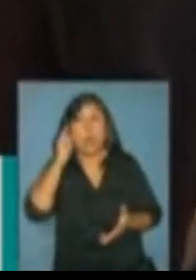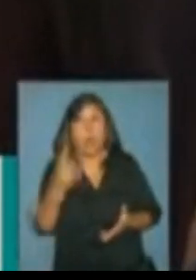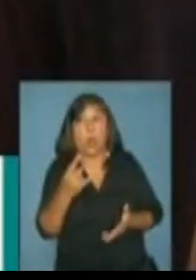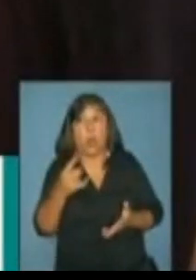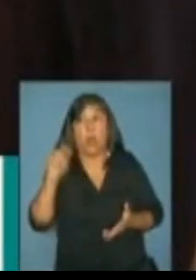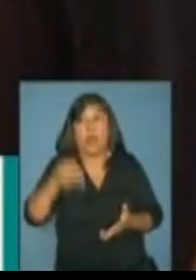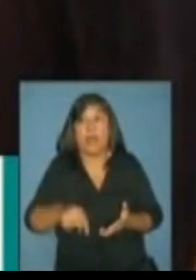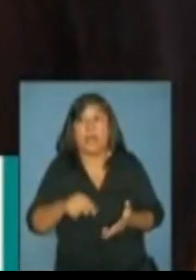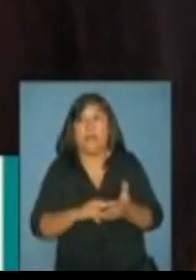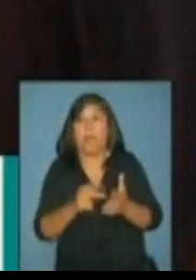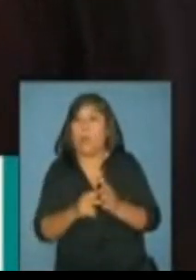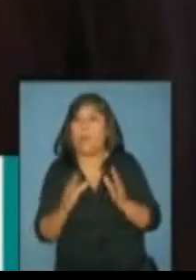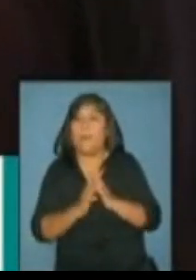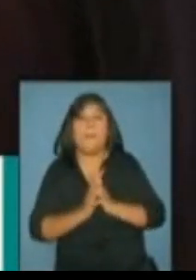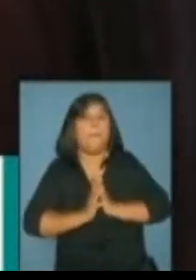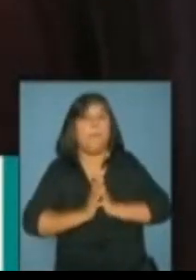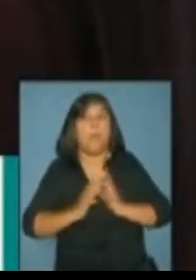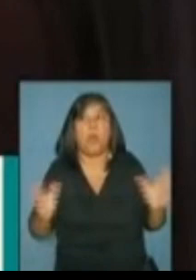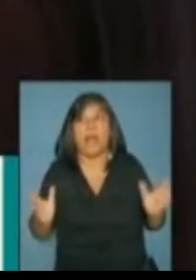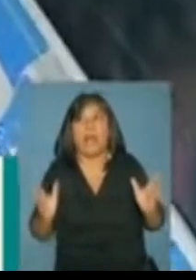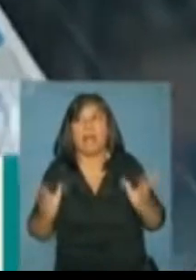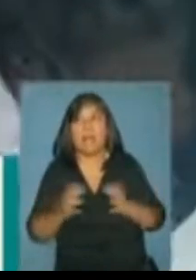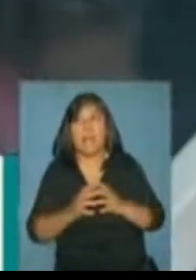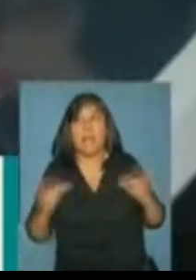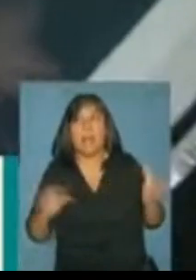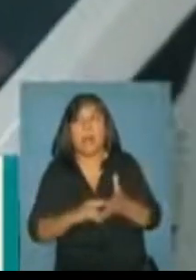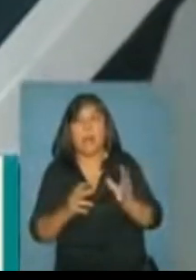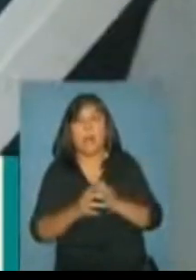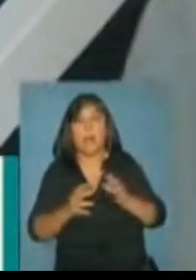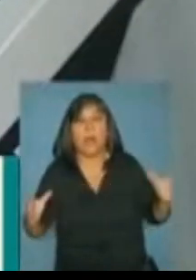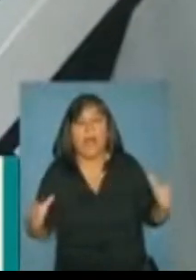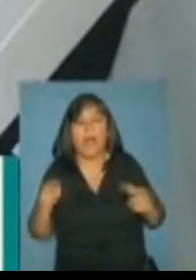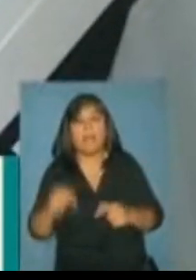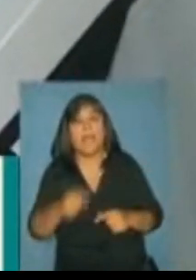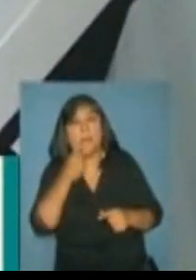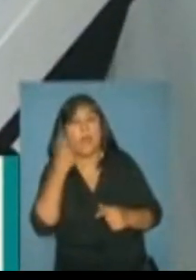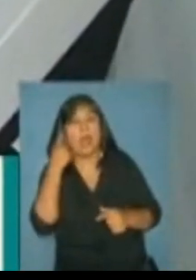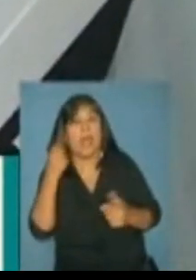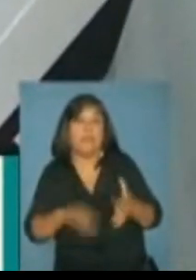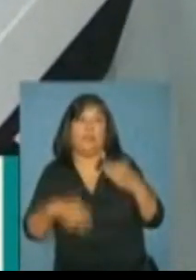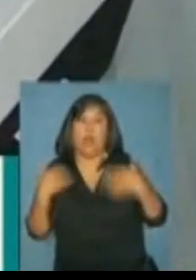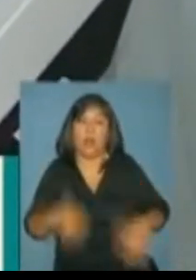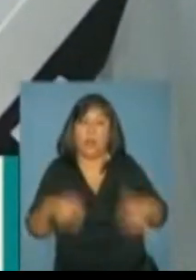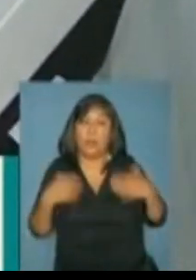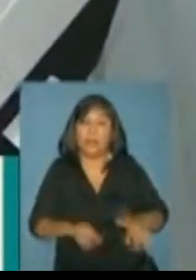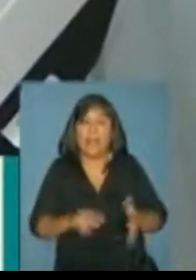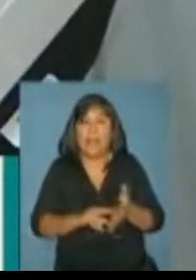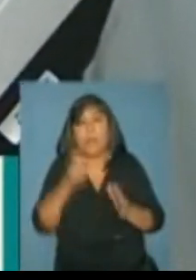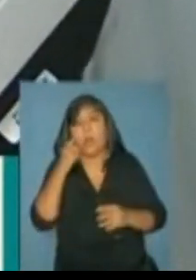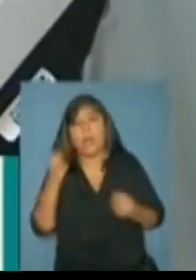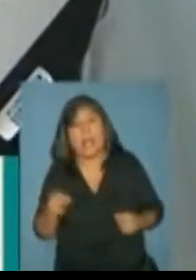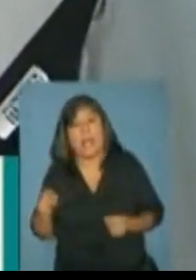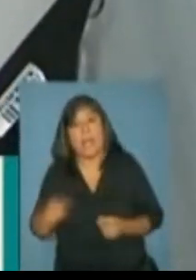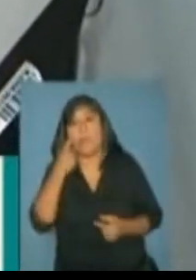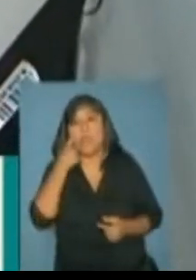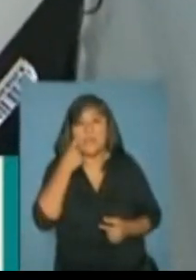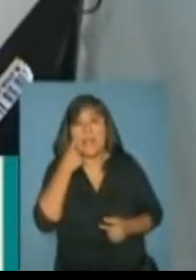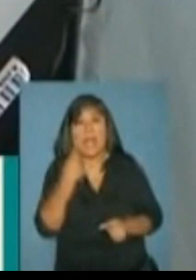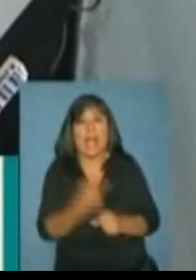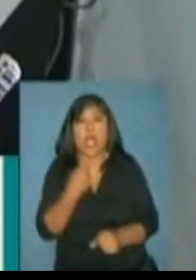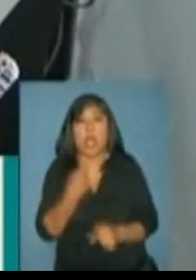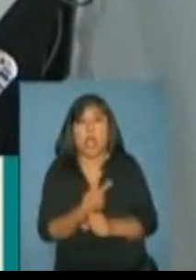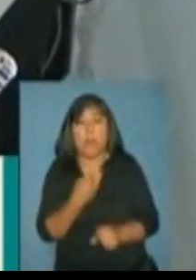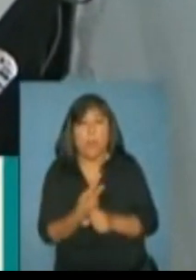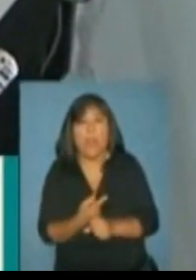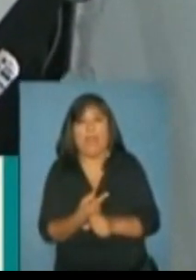alerta amarillo, digamos, el BEMU. Así que estamos buscando las alternativas. La municipalidad no puede respaldar como era antes,